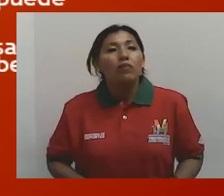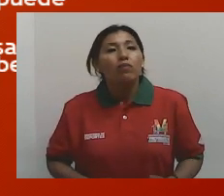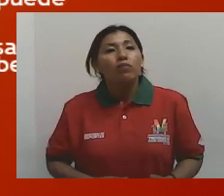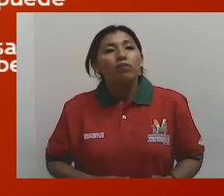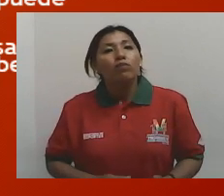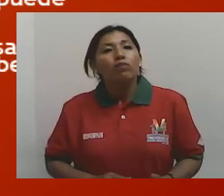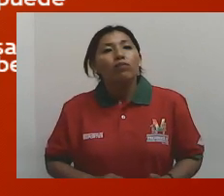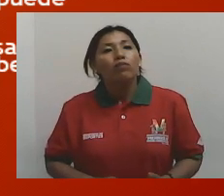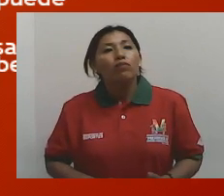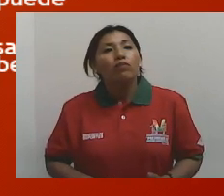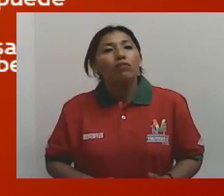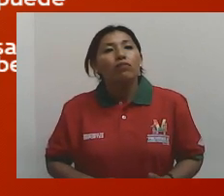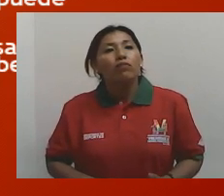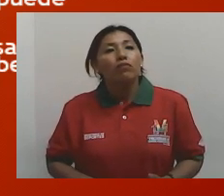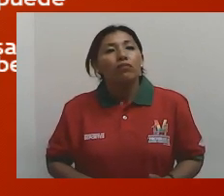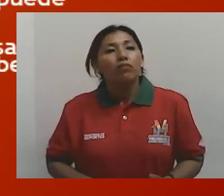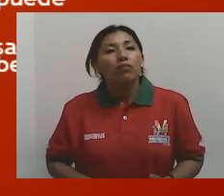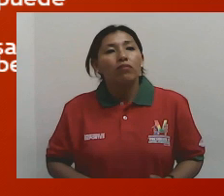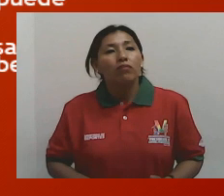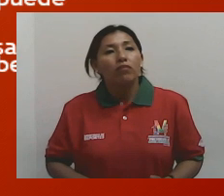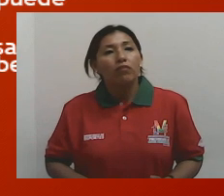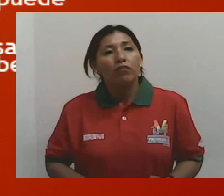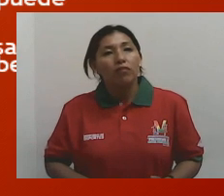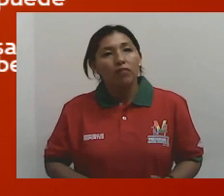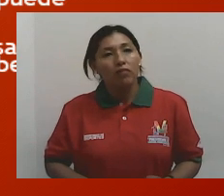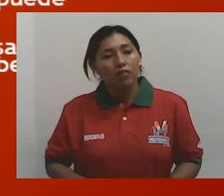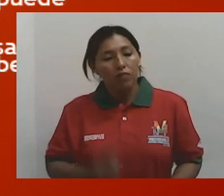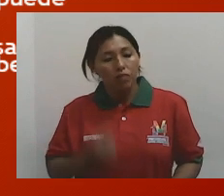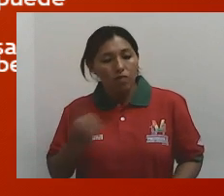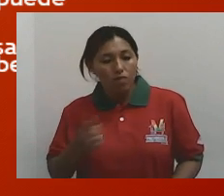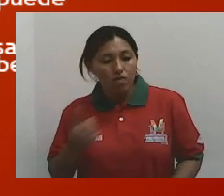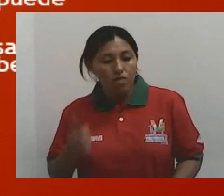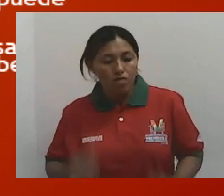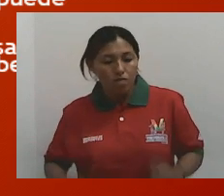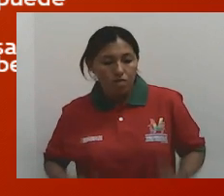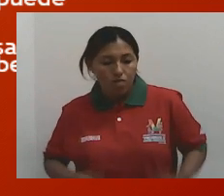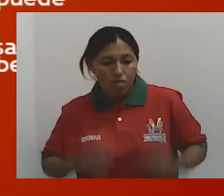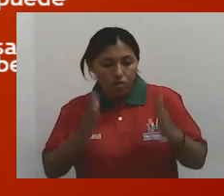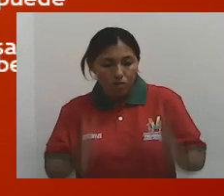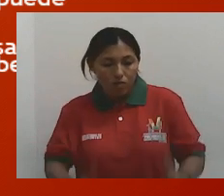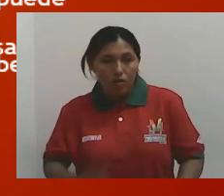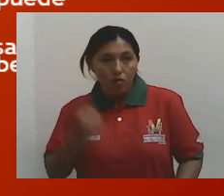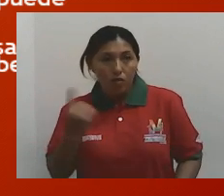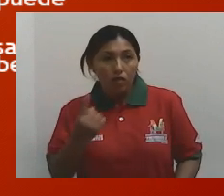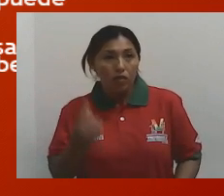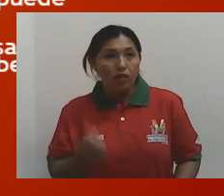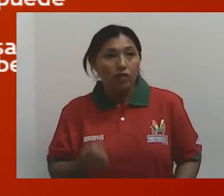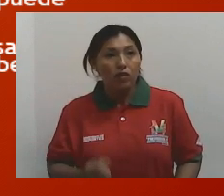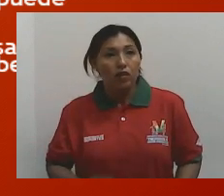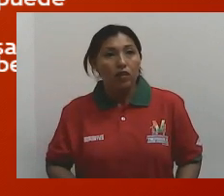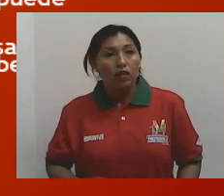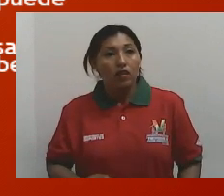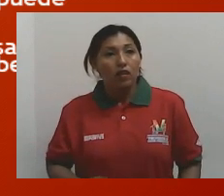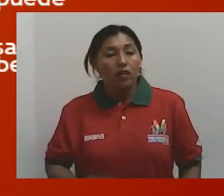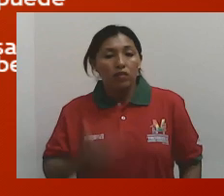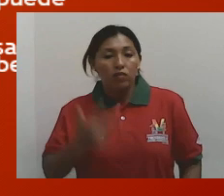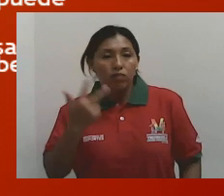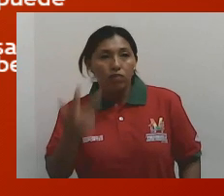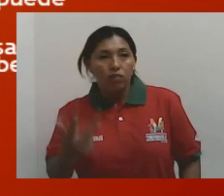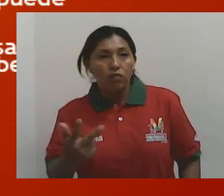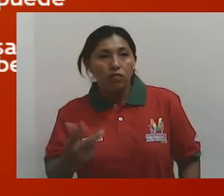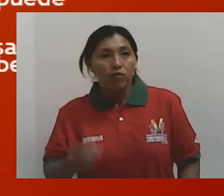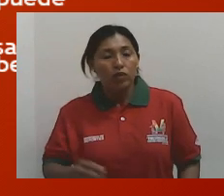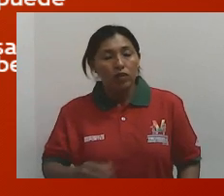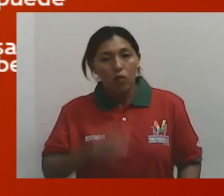de acuerdo a las habilitaciones, un jugador podía participar hasta un tercer